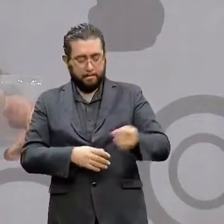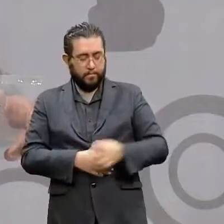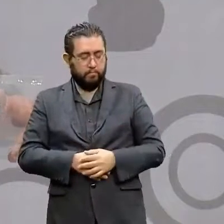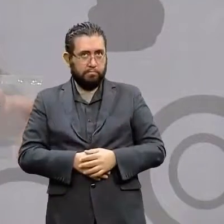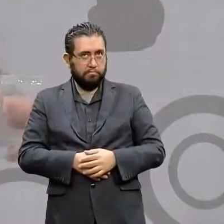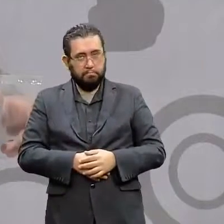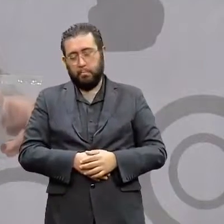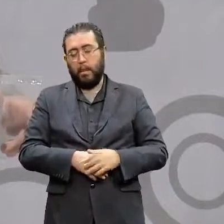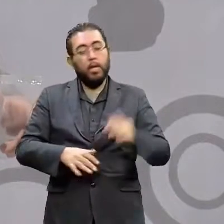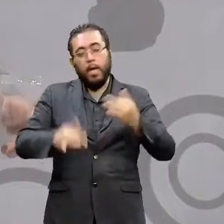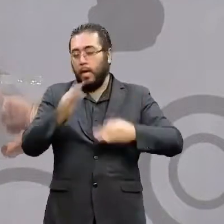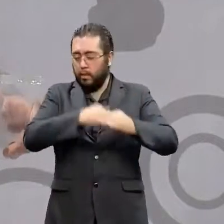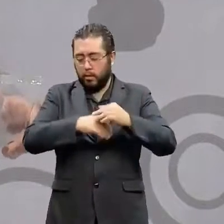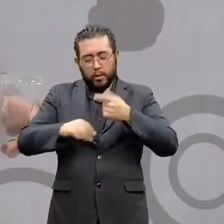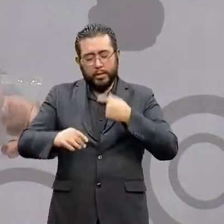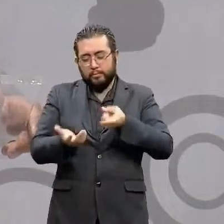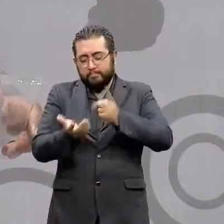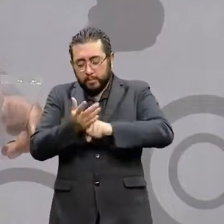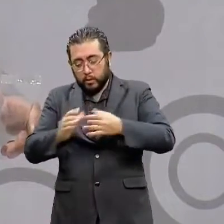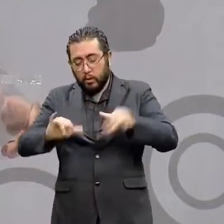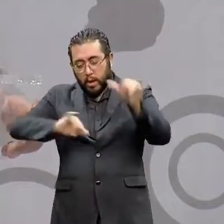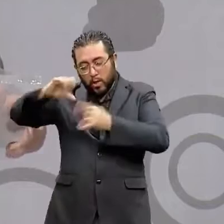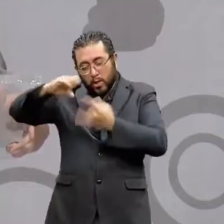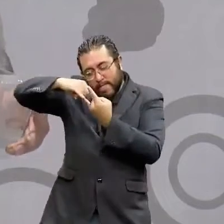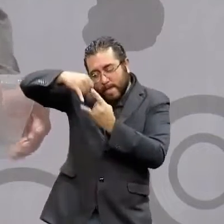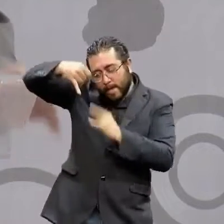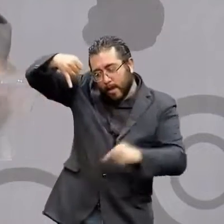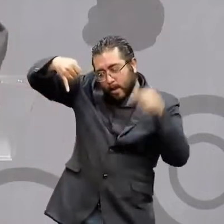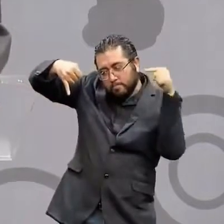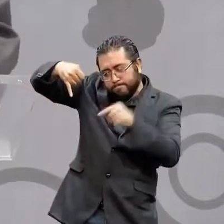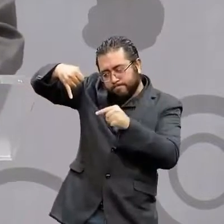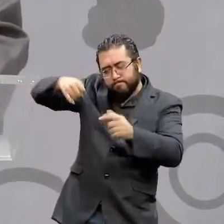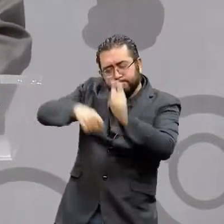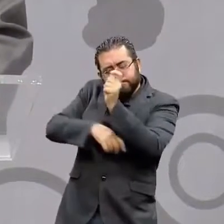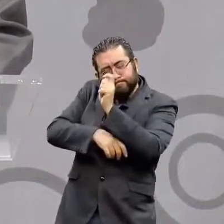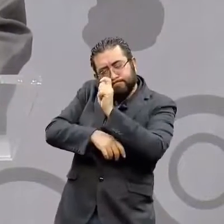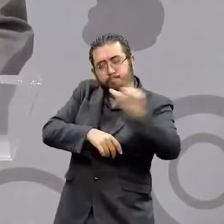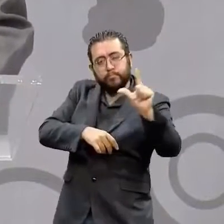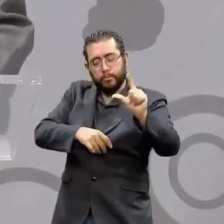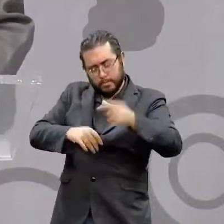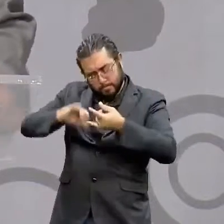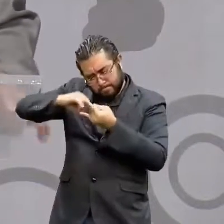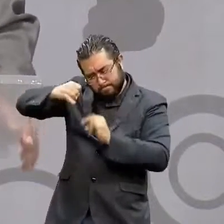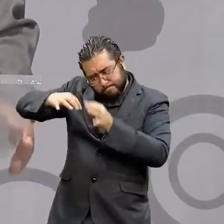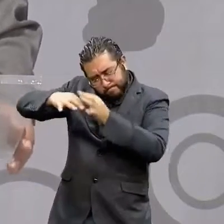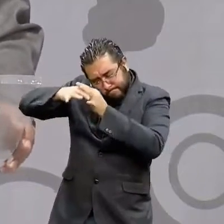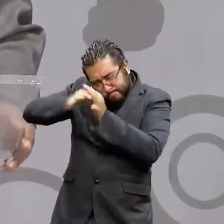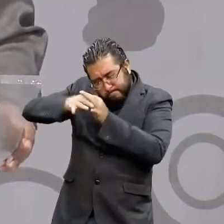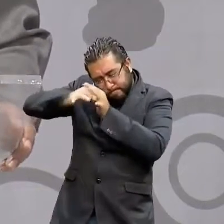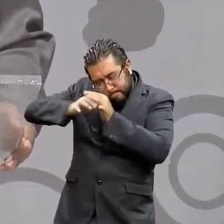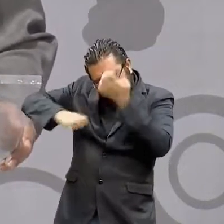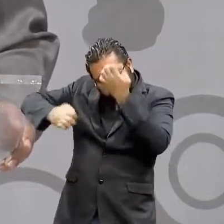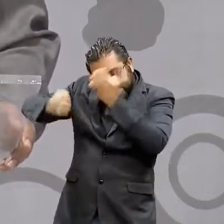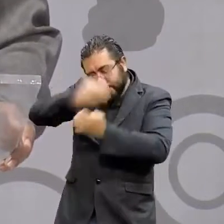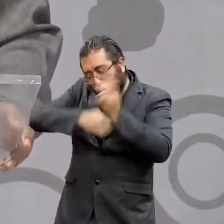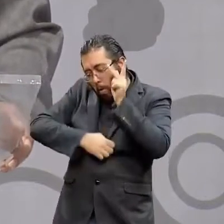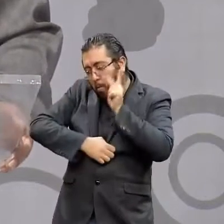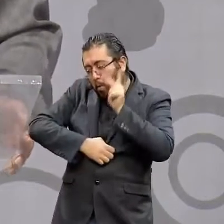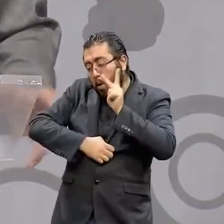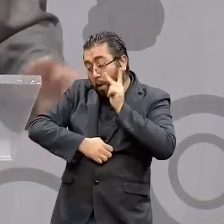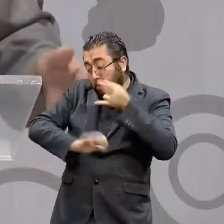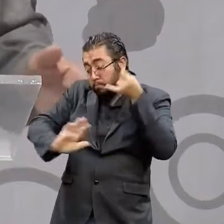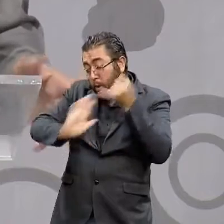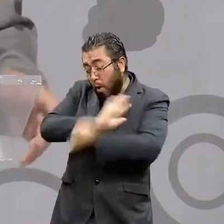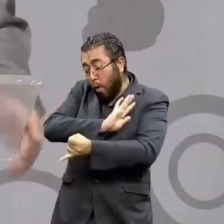tecnología de punta Y el personal calificado para tomar hacer el análisis de muestras complejas pero